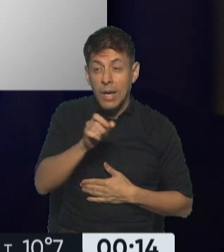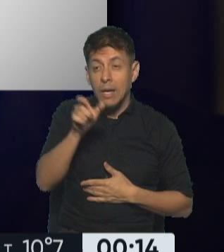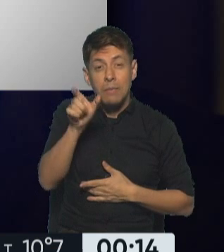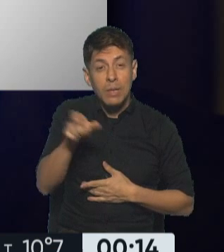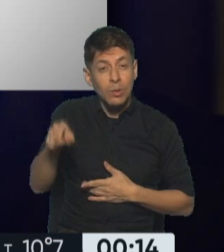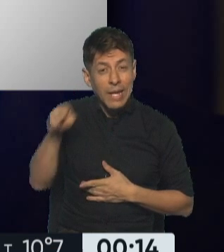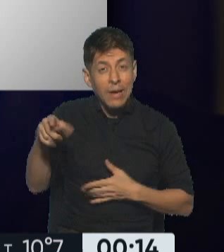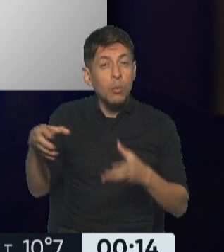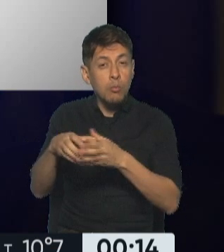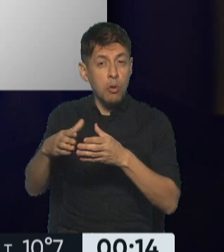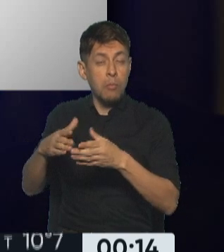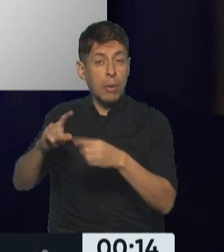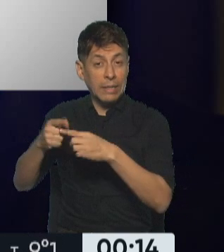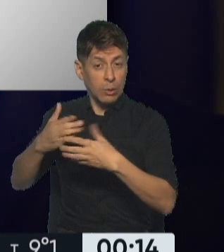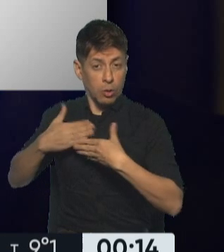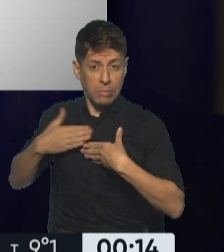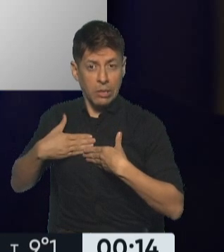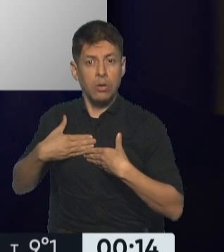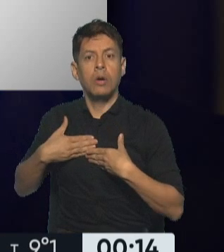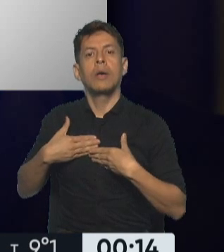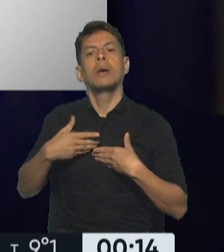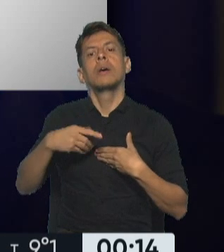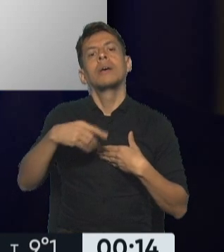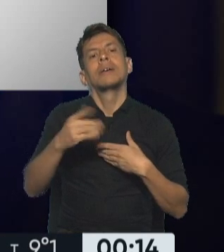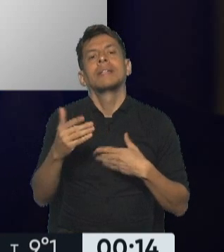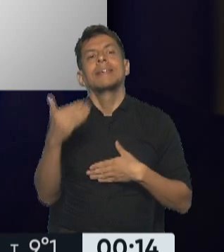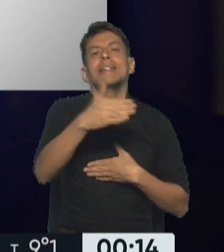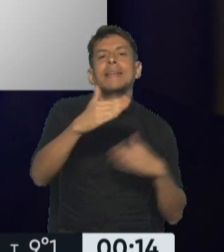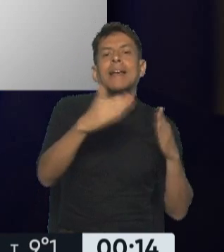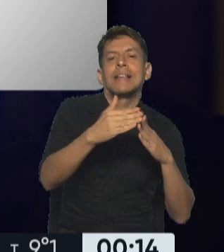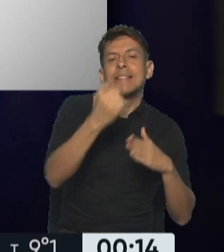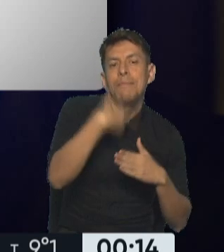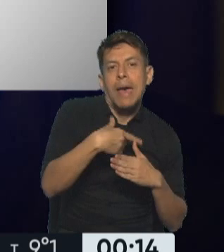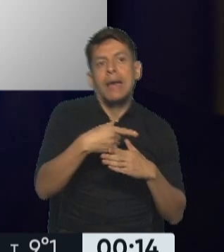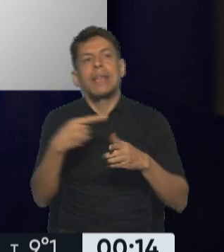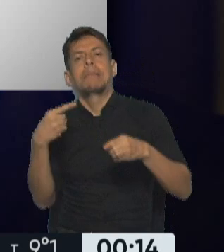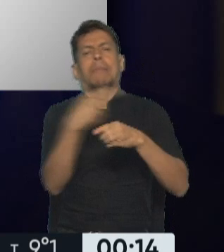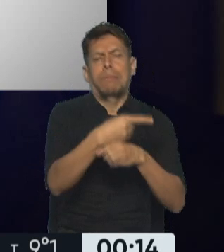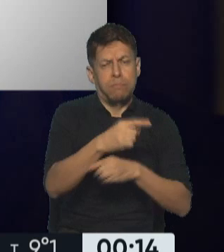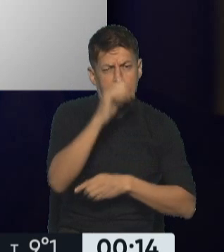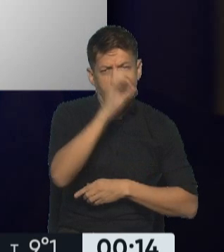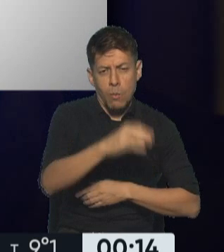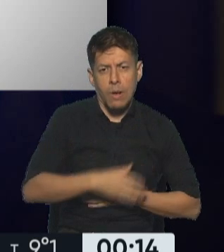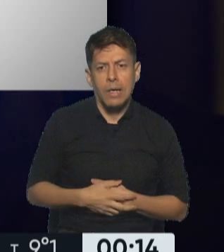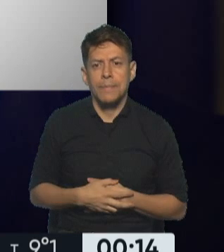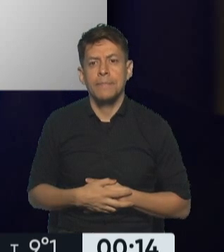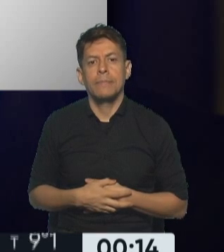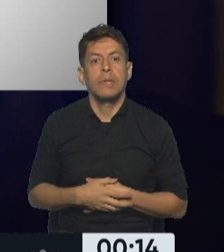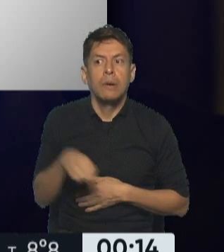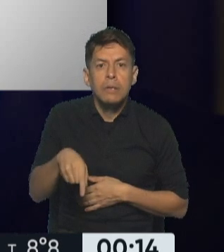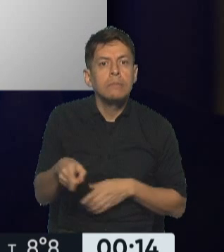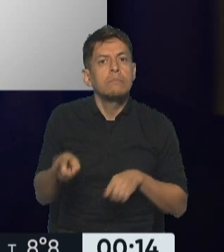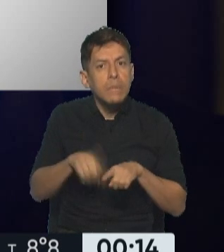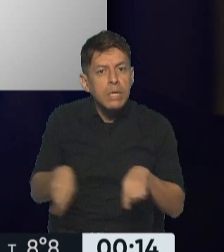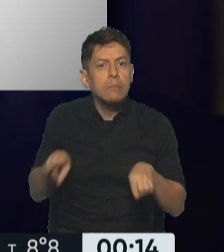ha ido al domicilio de ningún dirigente macrista a insultarlos. Bueno, es algo que está pasando lamentablemente bastante seguido en la